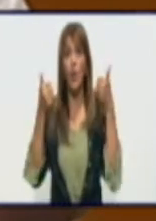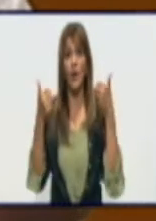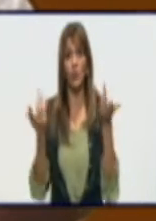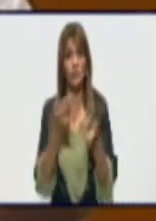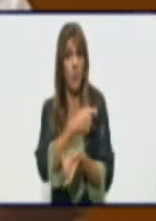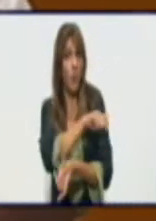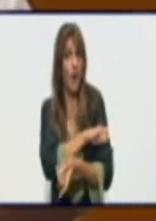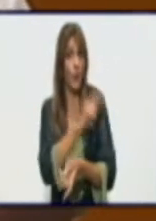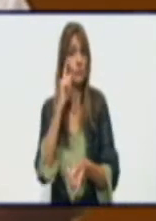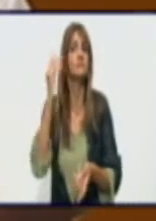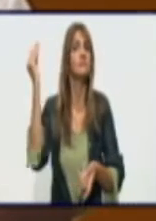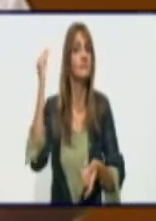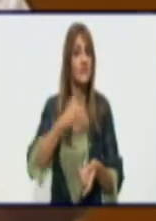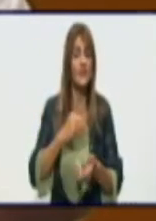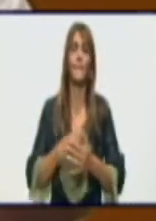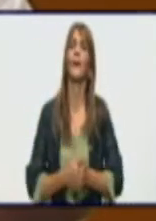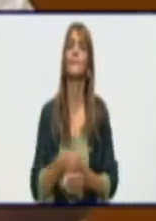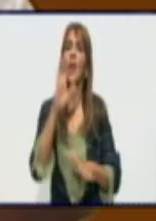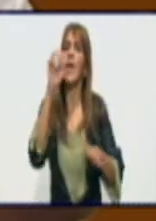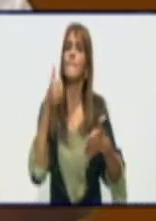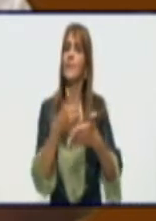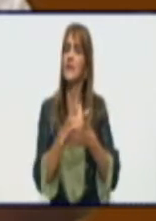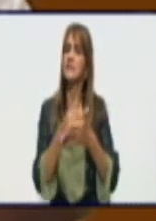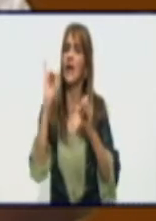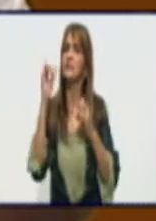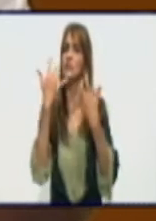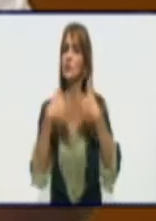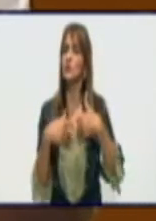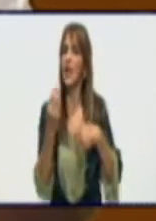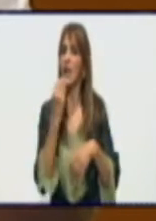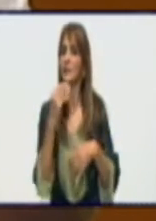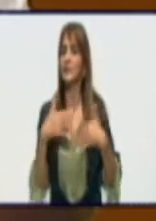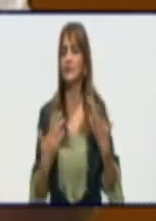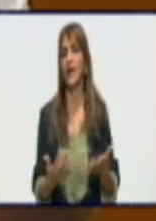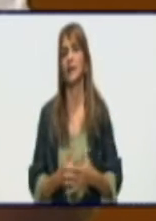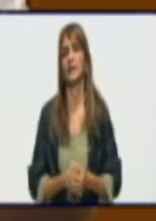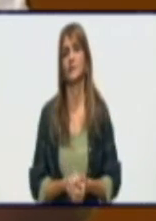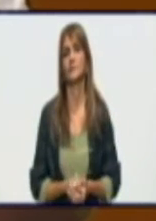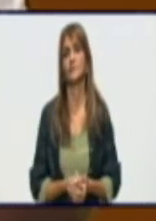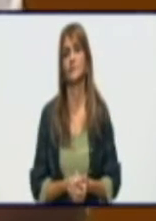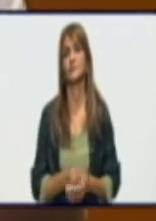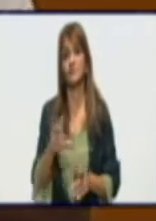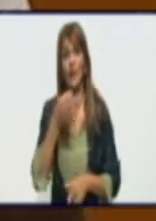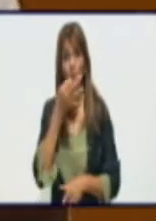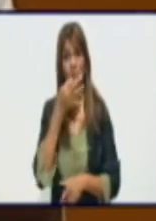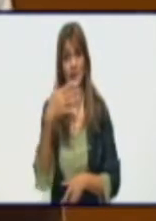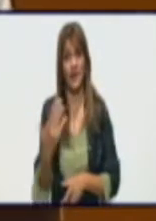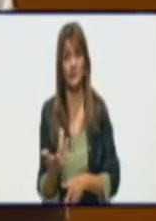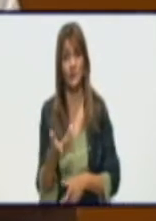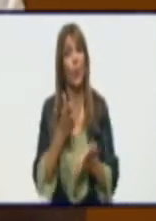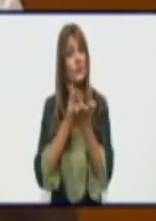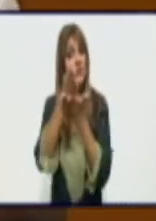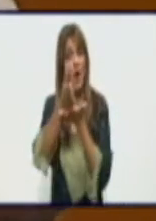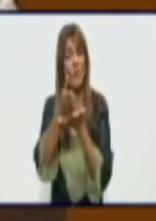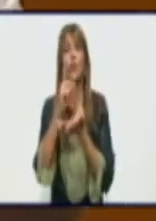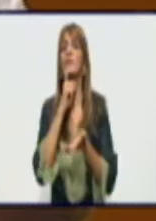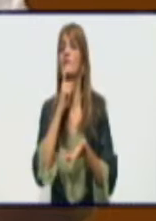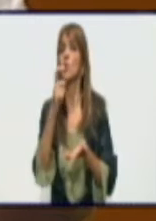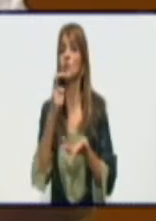comporta la vida de nuestra empresa hoy. Hoy estamos trabajando todavía, seguimos con el déficit de la harina y de algunas materias primas